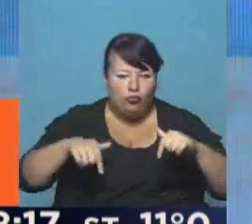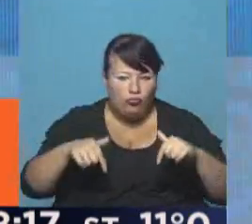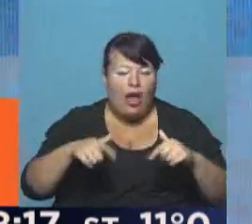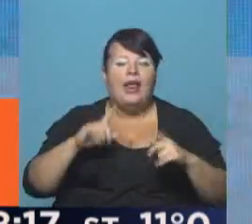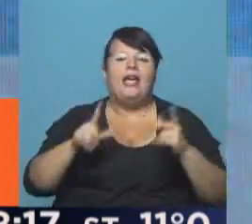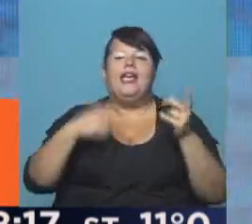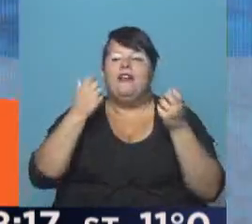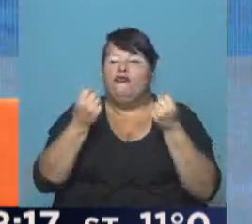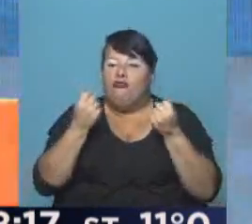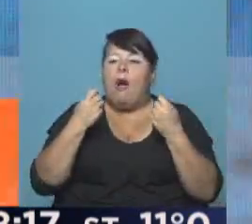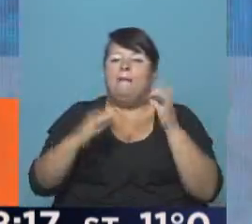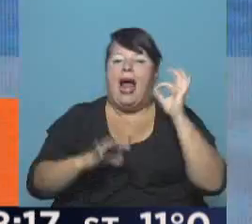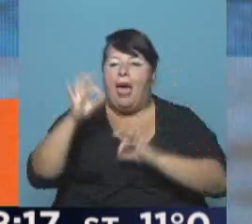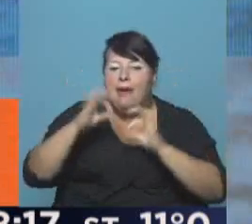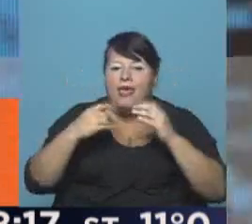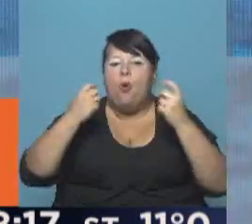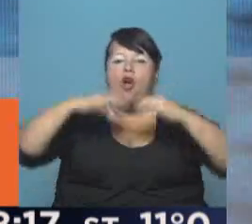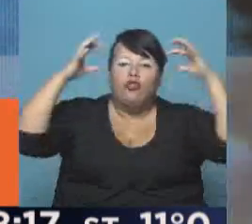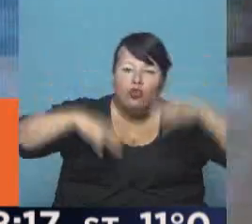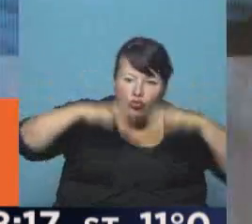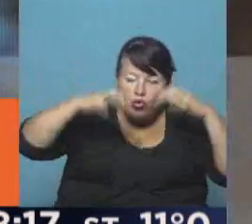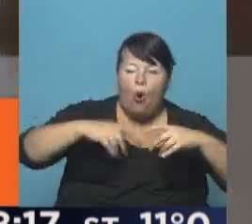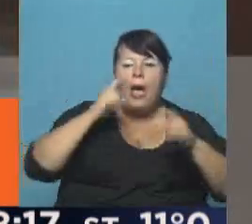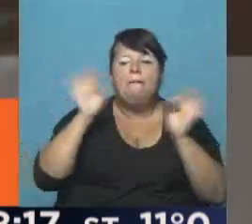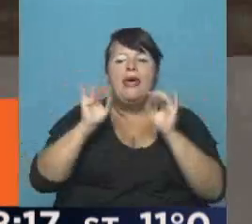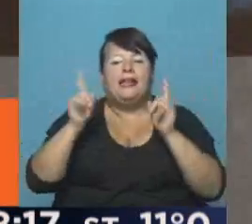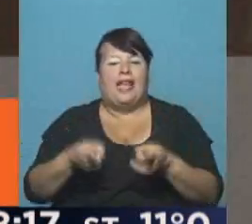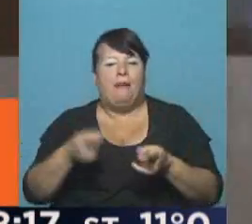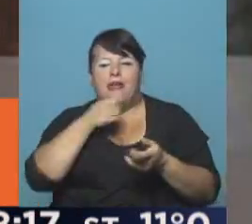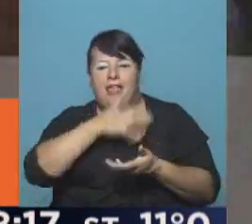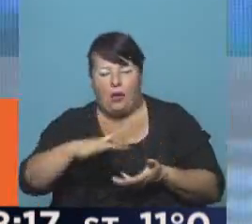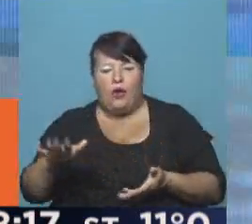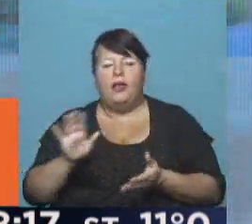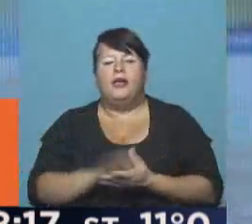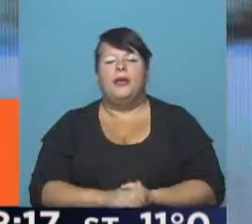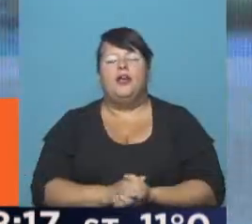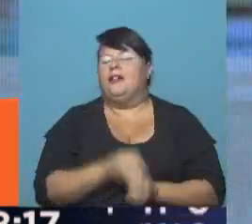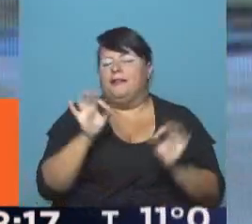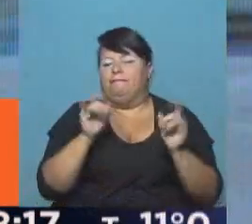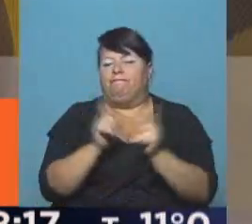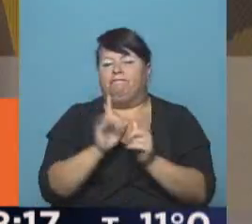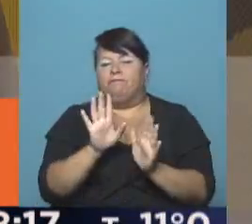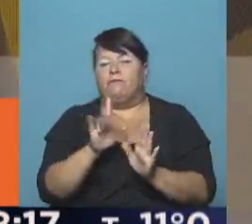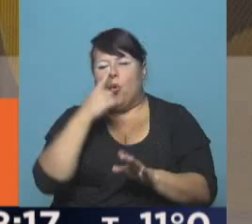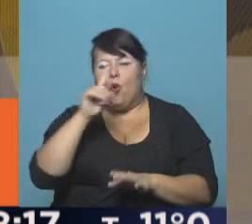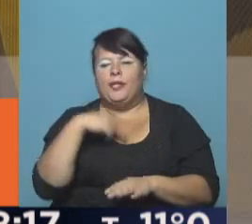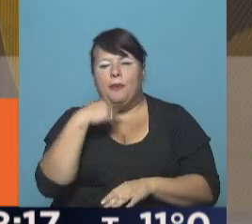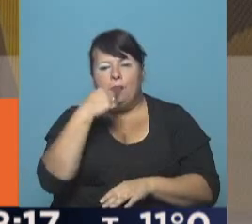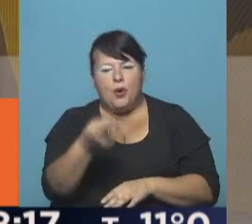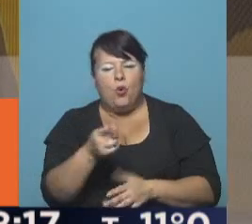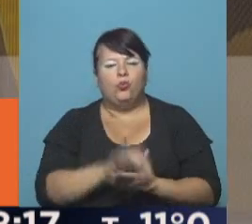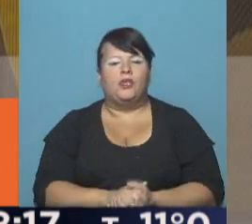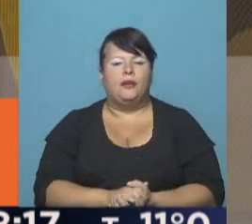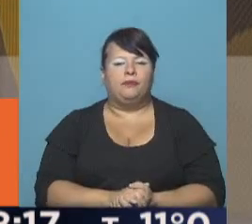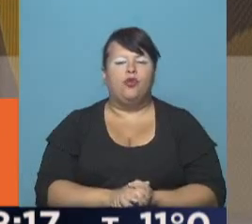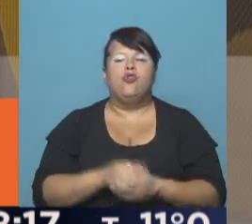potentes para medir precipitaciones para poder medir también escorrentía básicamente ingeniera es la última pregunta